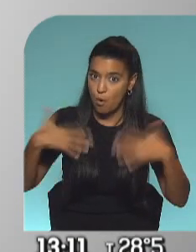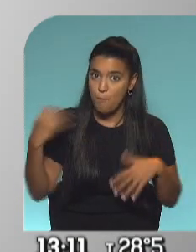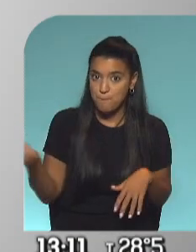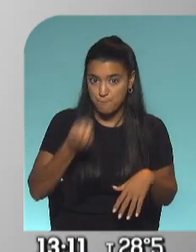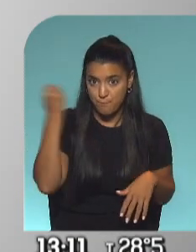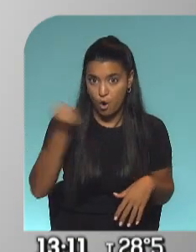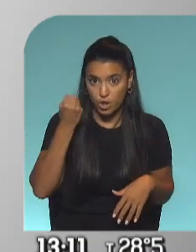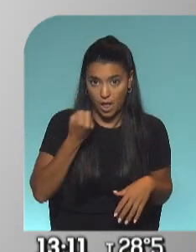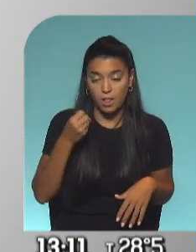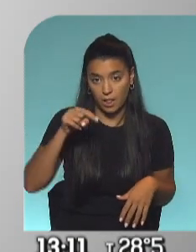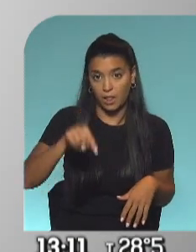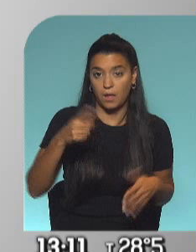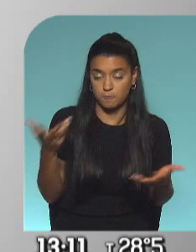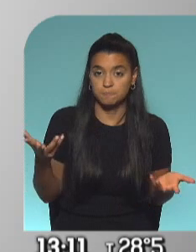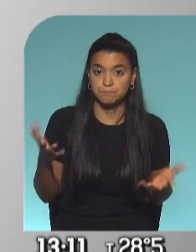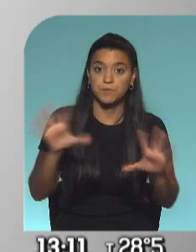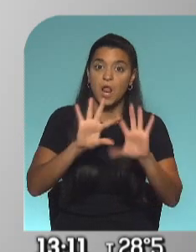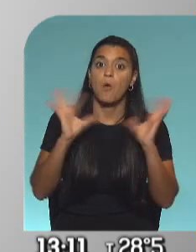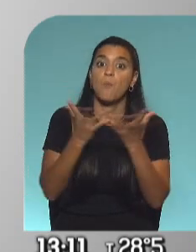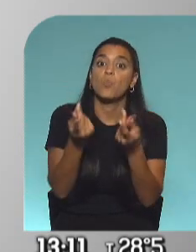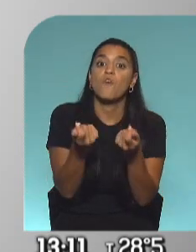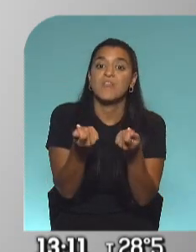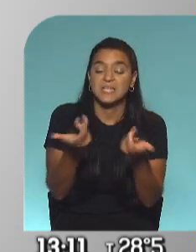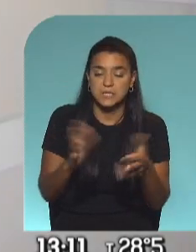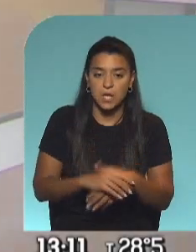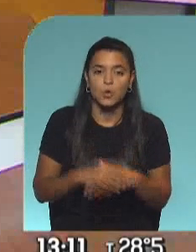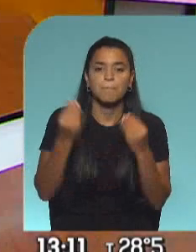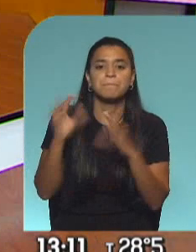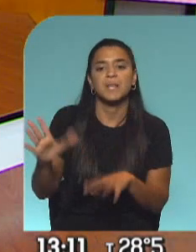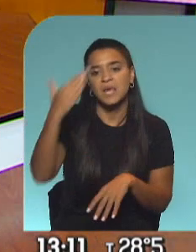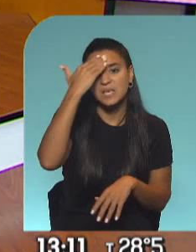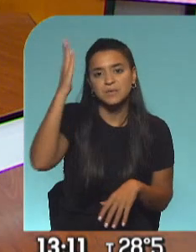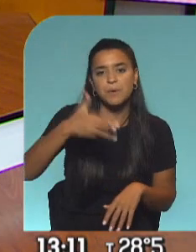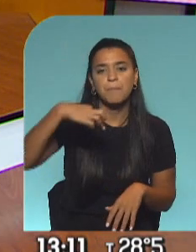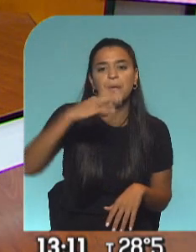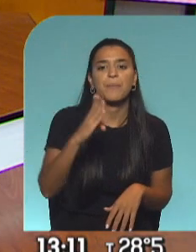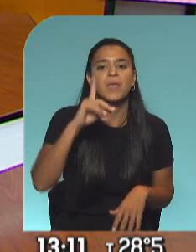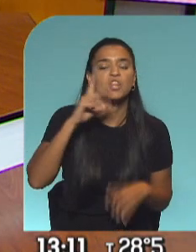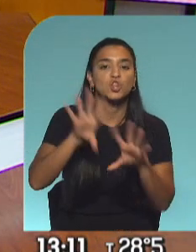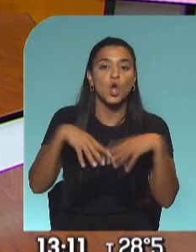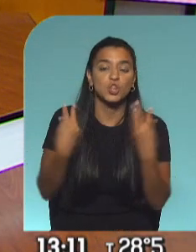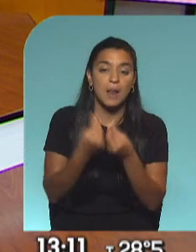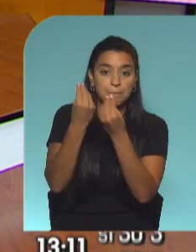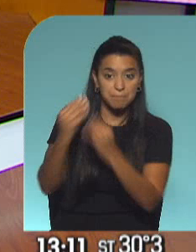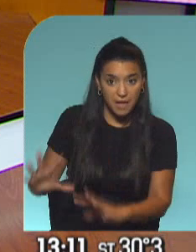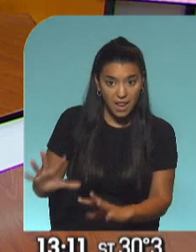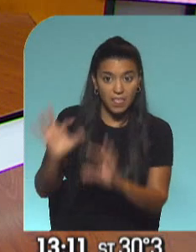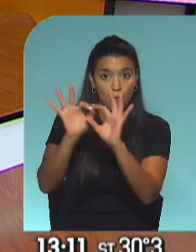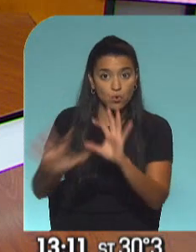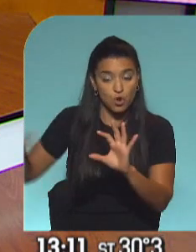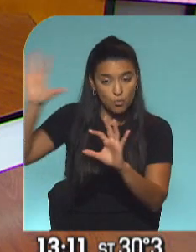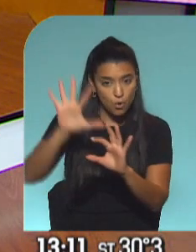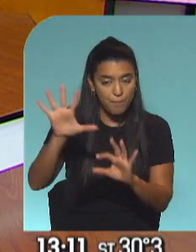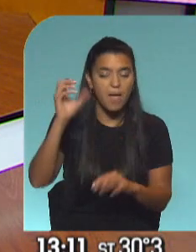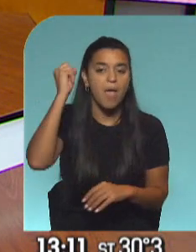en el mundo financiero. Pérdida del 15% del PBI total de la Unión Europea, esto es lo que significa